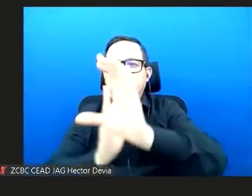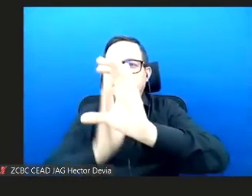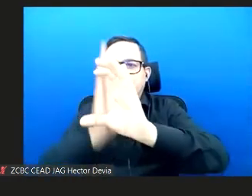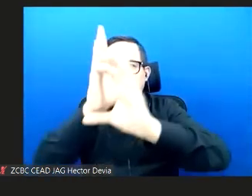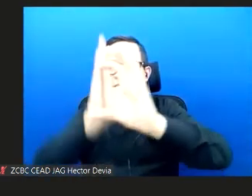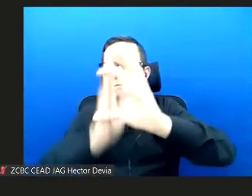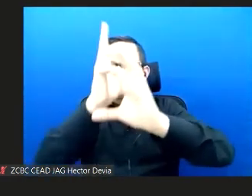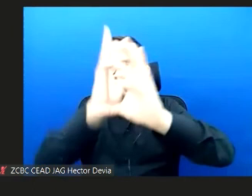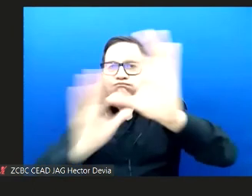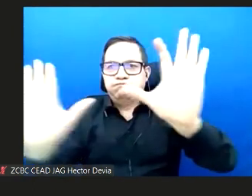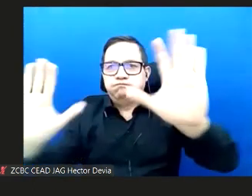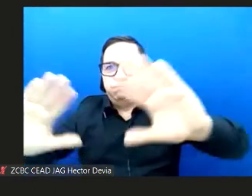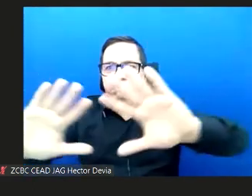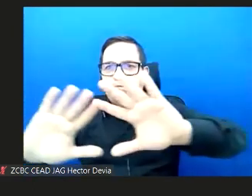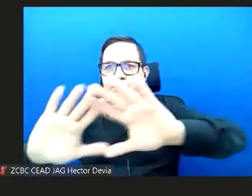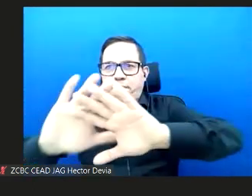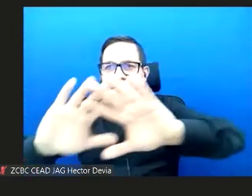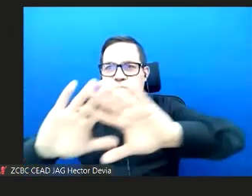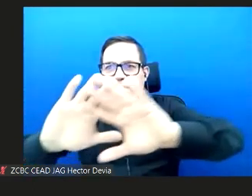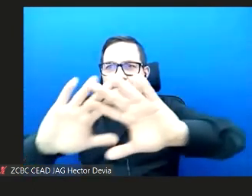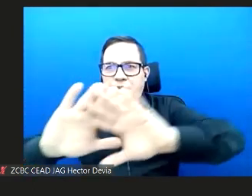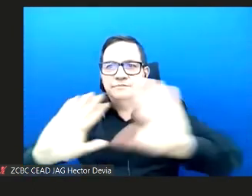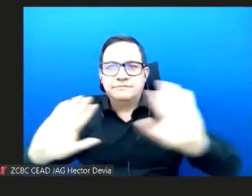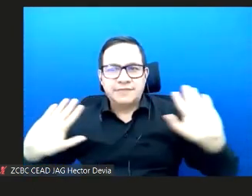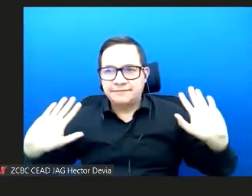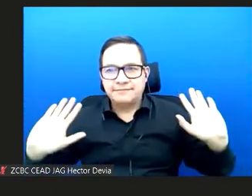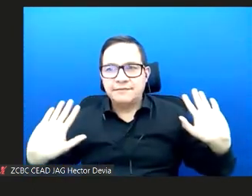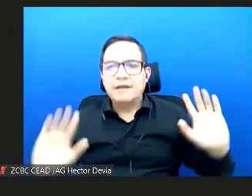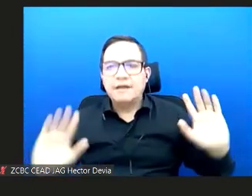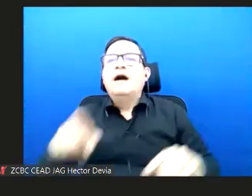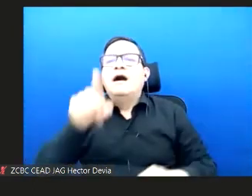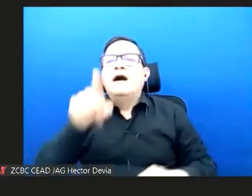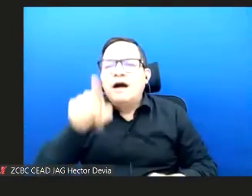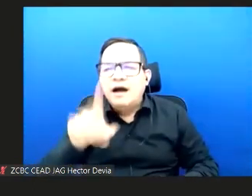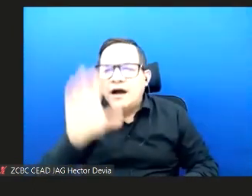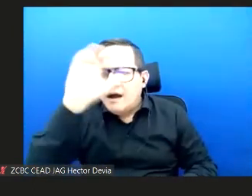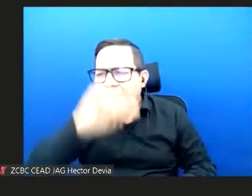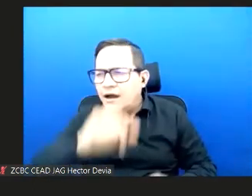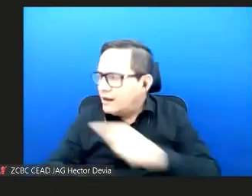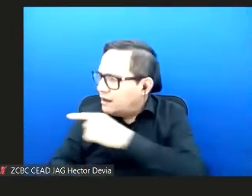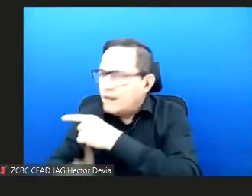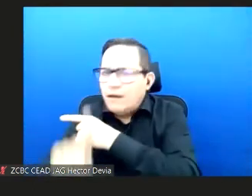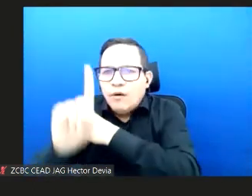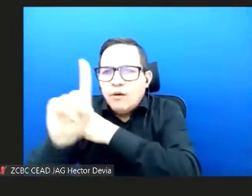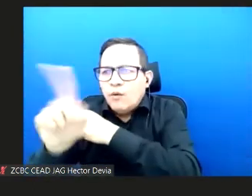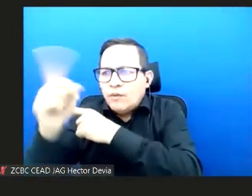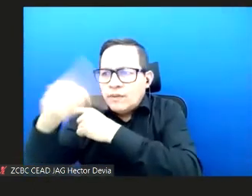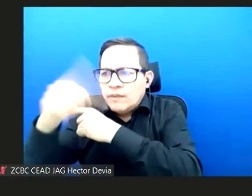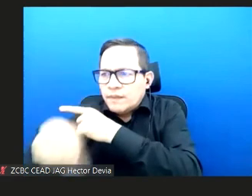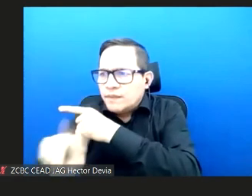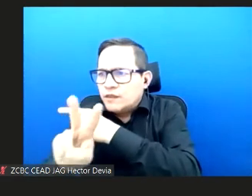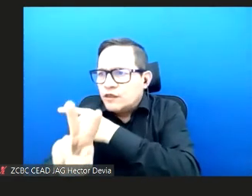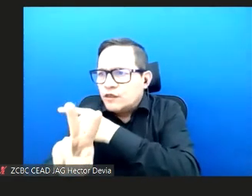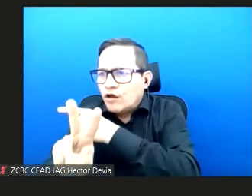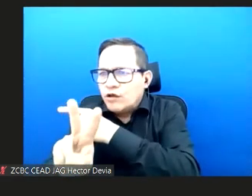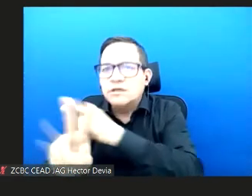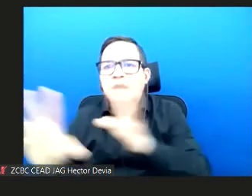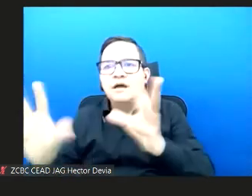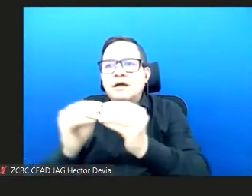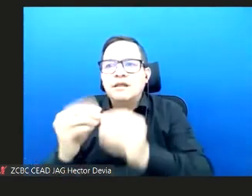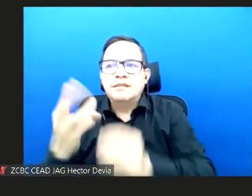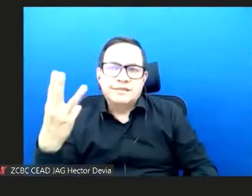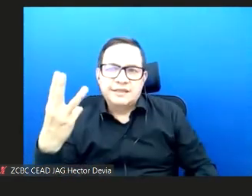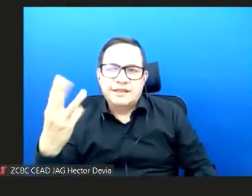los dos conjuntos y tenemos aquí el 1 y el 2. Entonces sumamos 1 más 2 nos da 3. Vamos con la